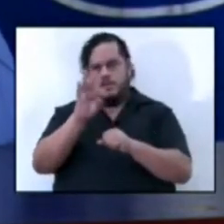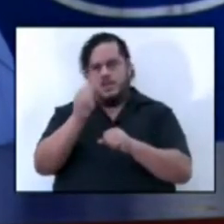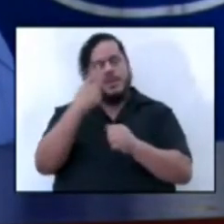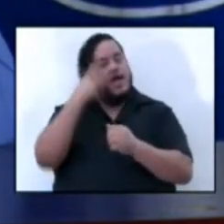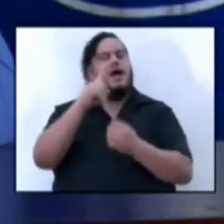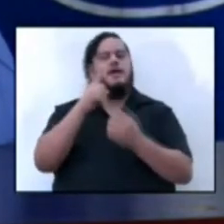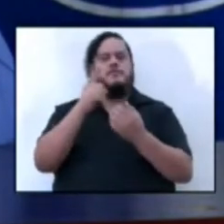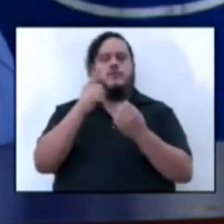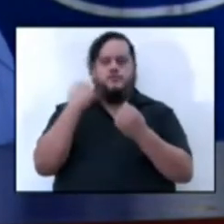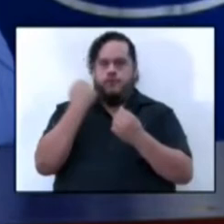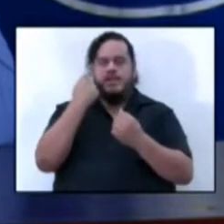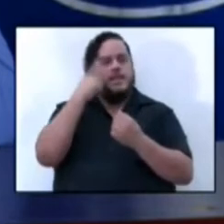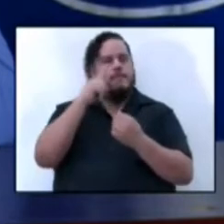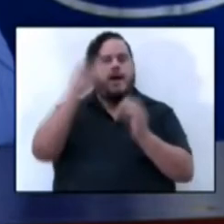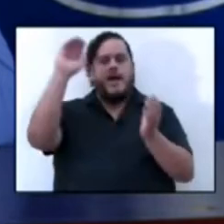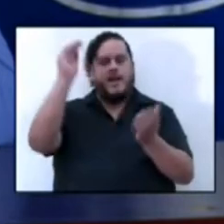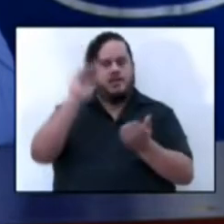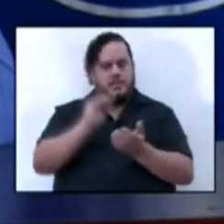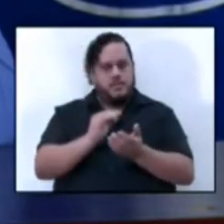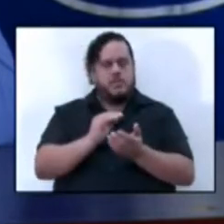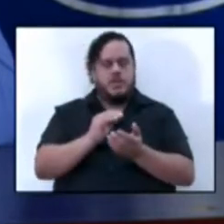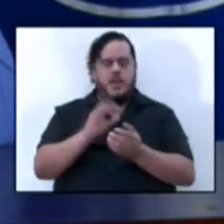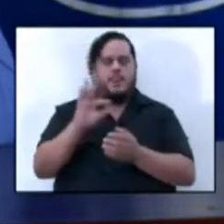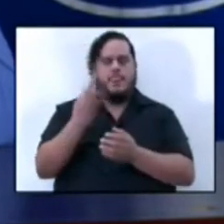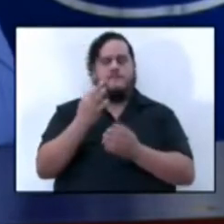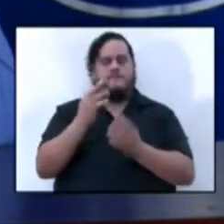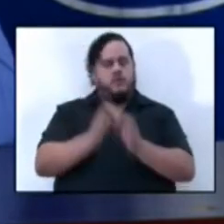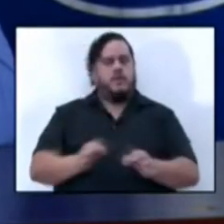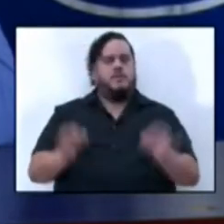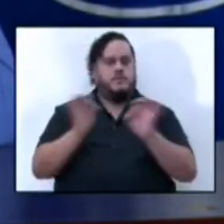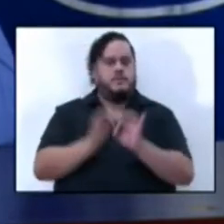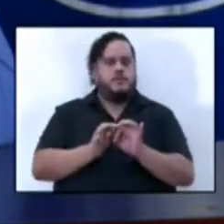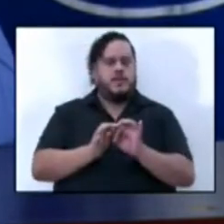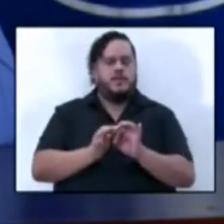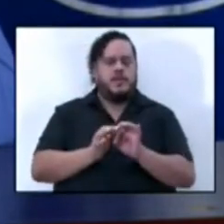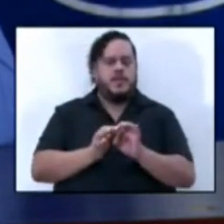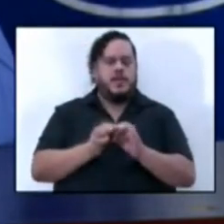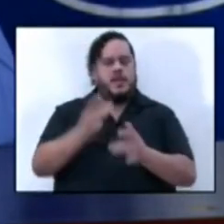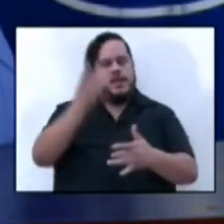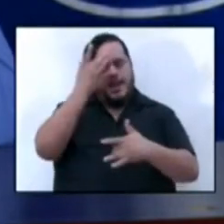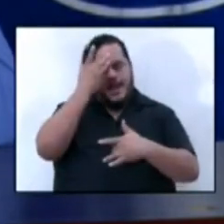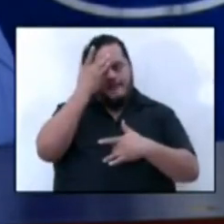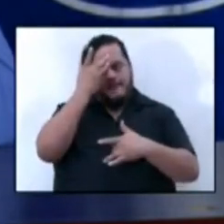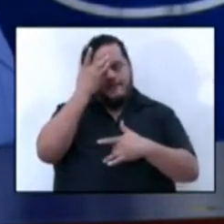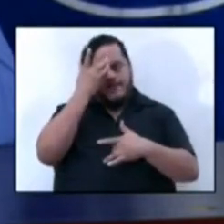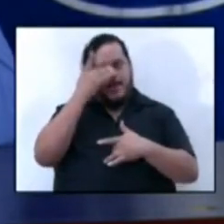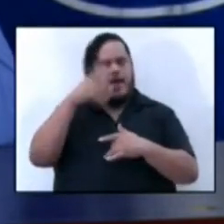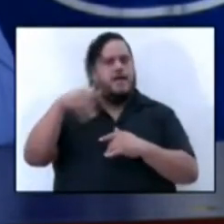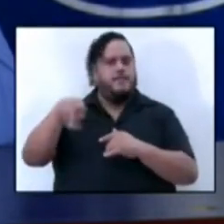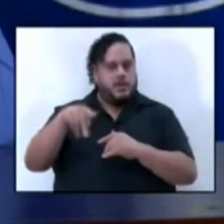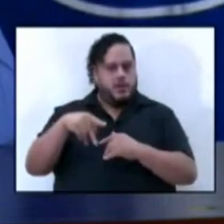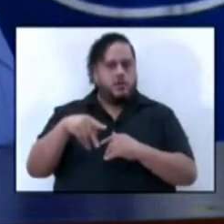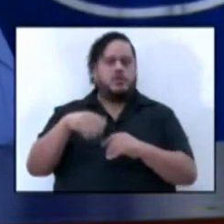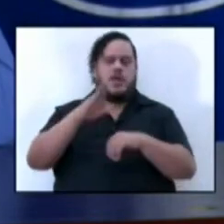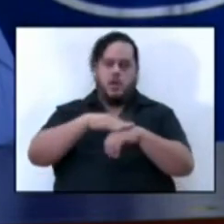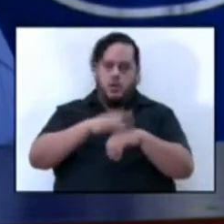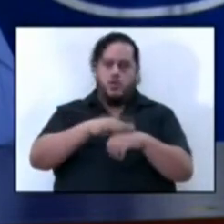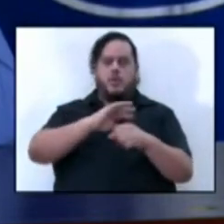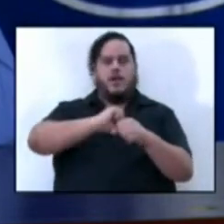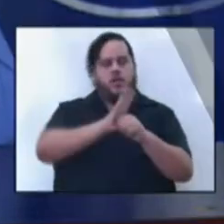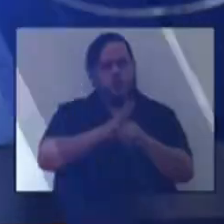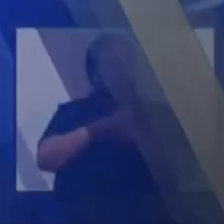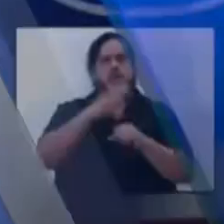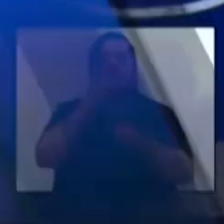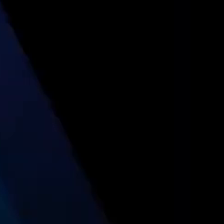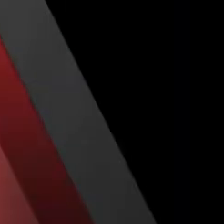prevenir, para disminuir significativamente la enfermedad grave por COVID y por consiguiente los